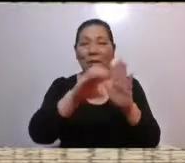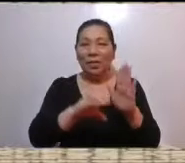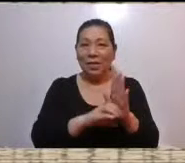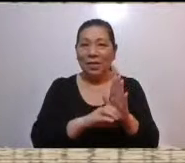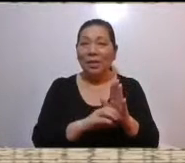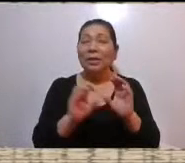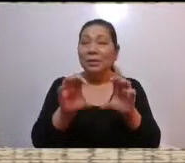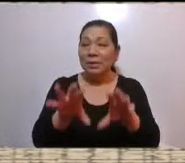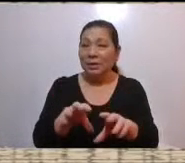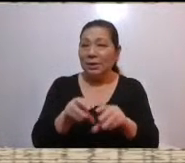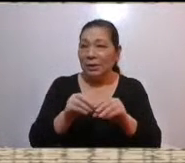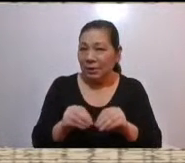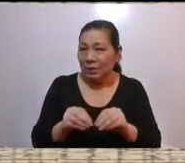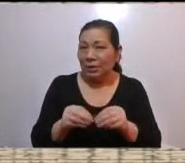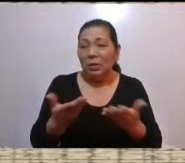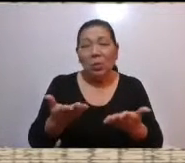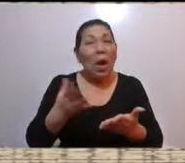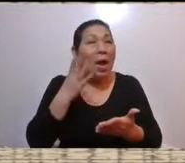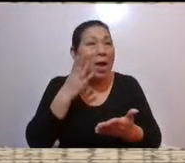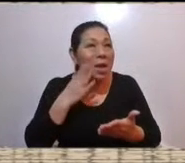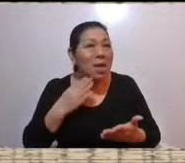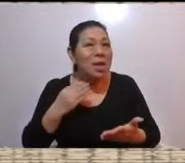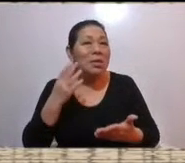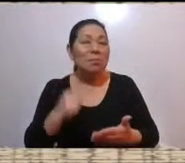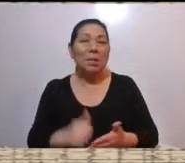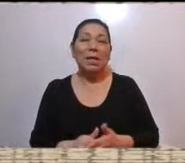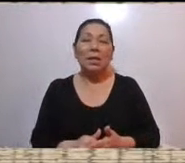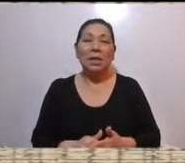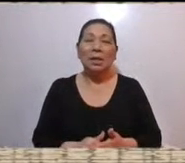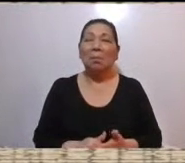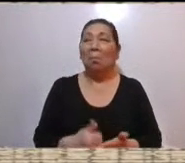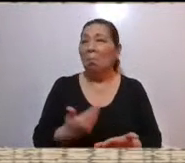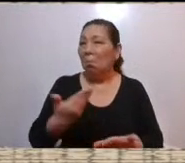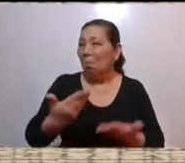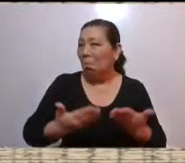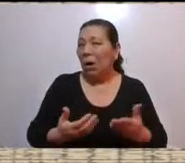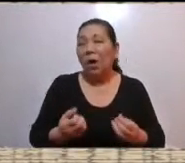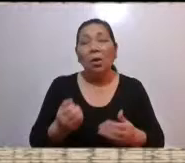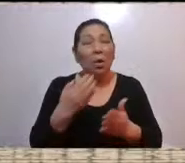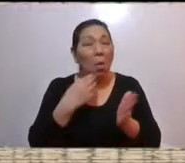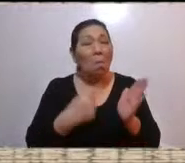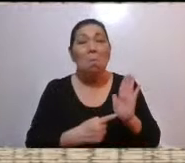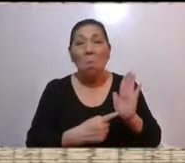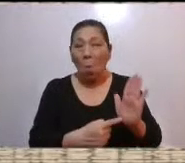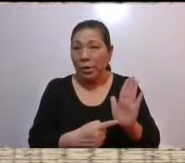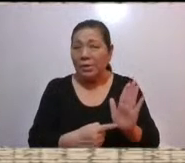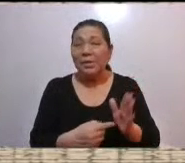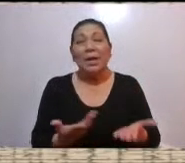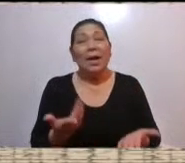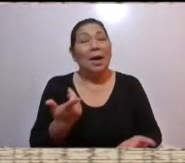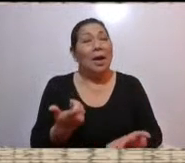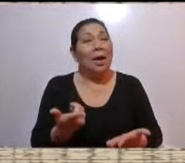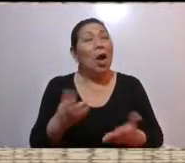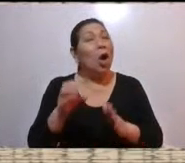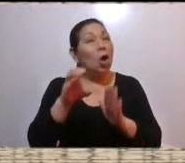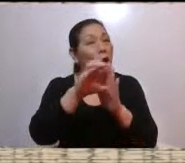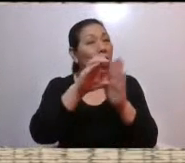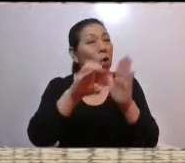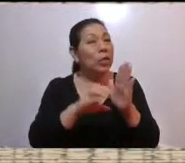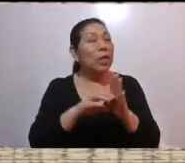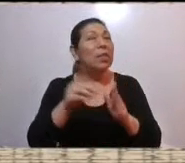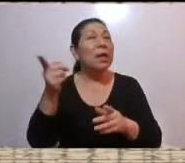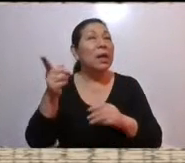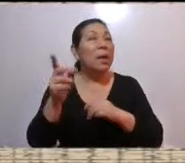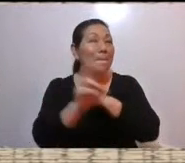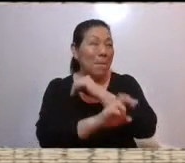Tribunal Constitucional, que le hemos tomado de unas experiencias, digamos, comparadas, ¿no? Específicamente de la